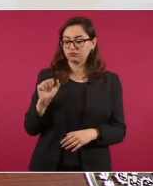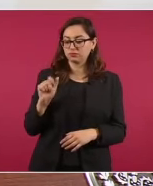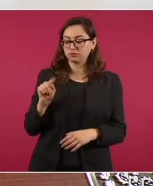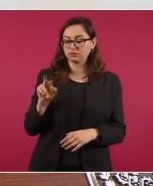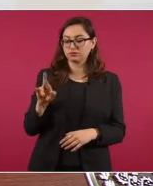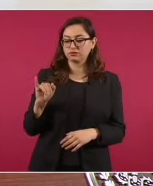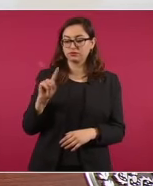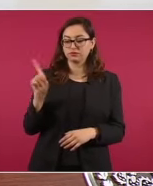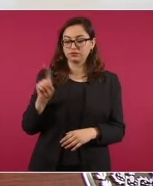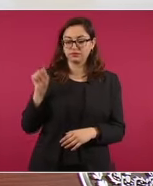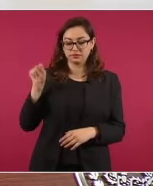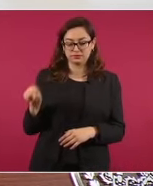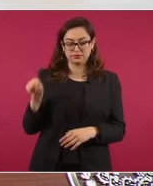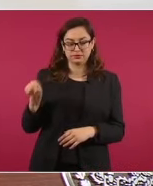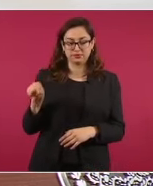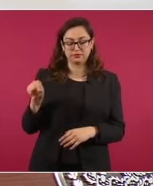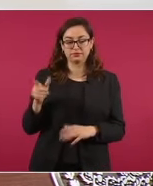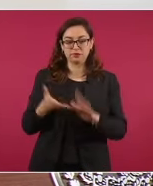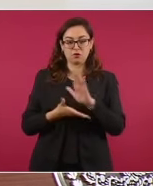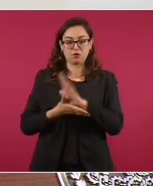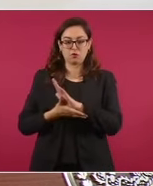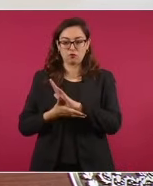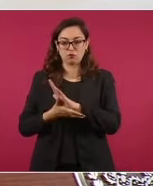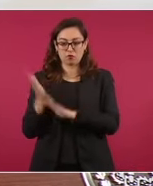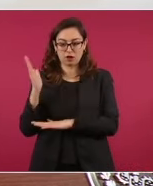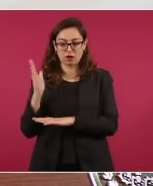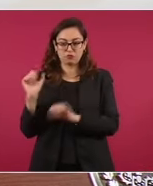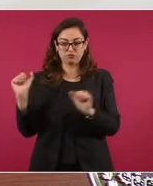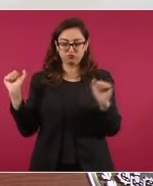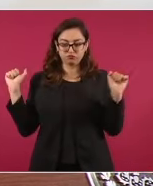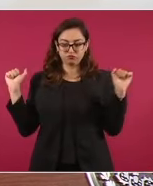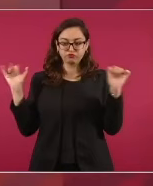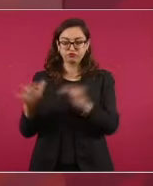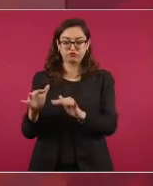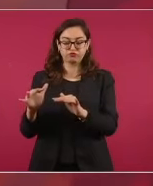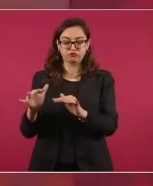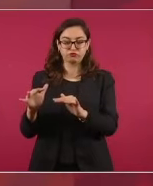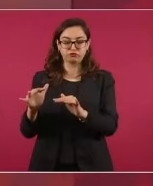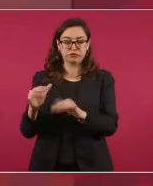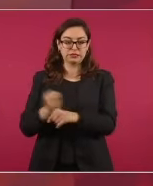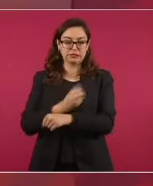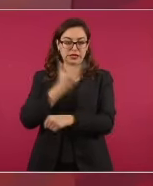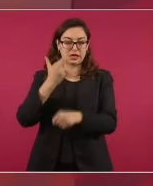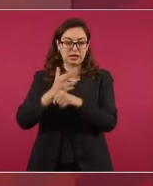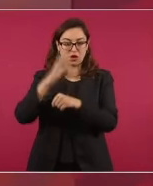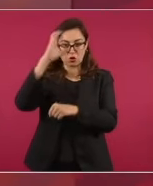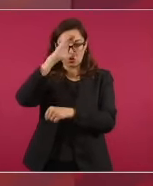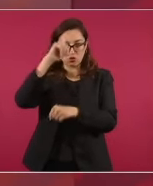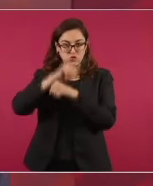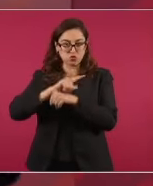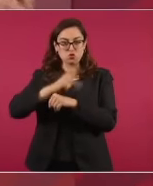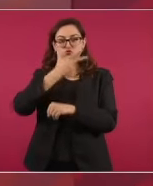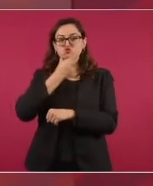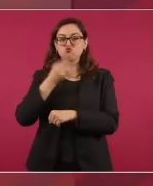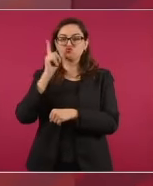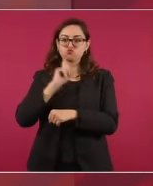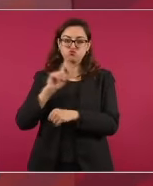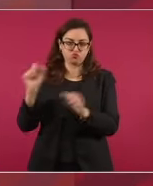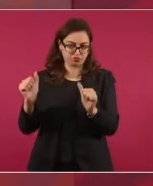en un encuentro de los ministros de Cultura, mujeres y hombres que